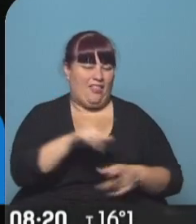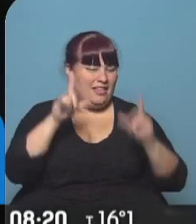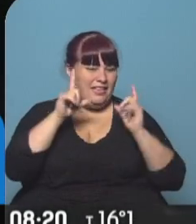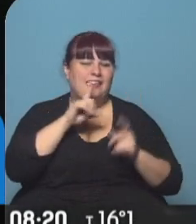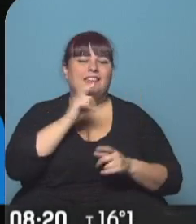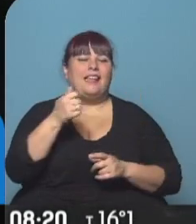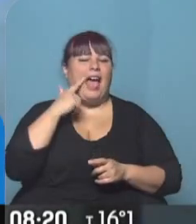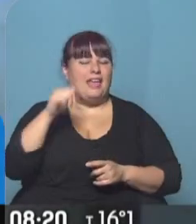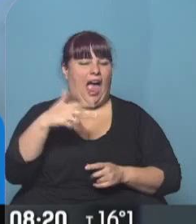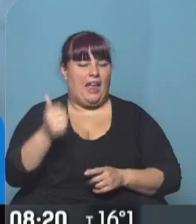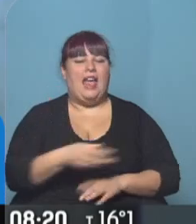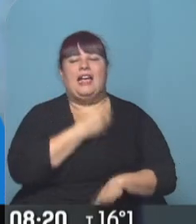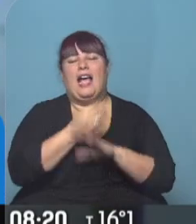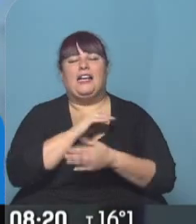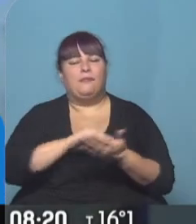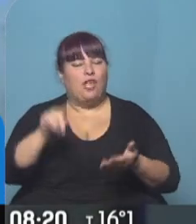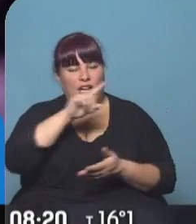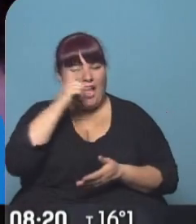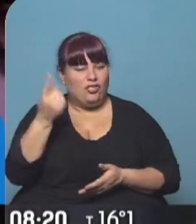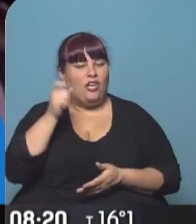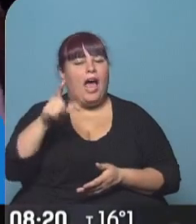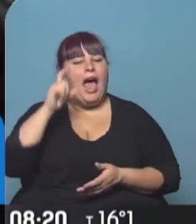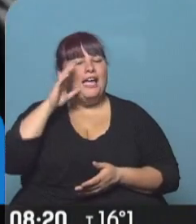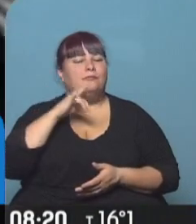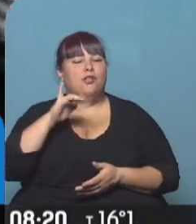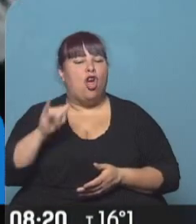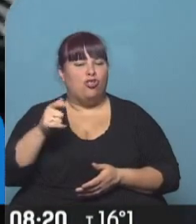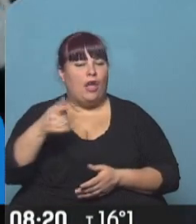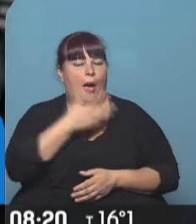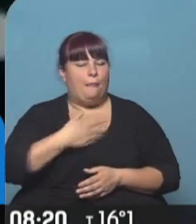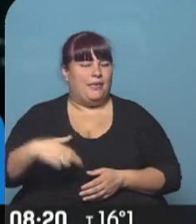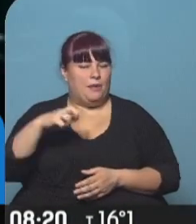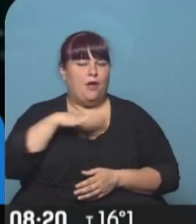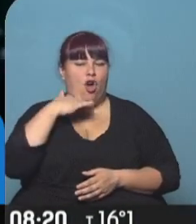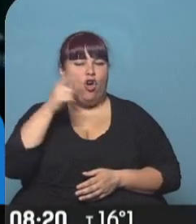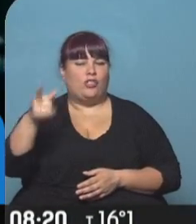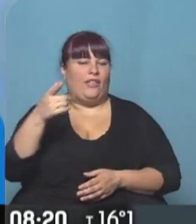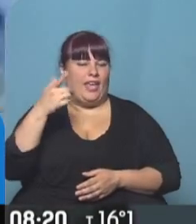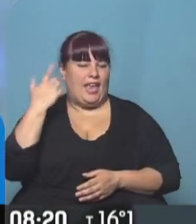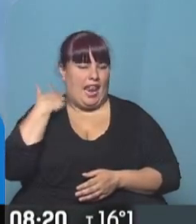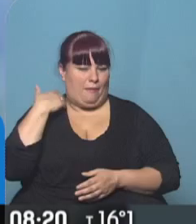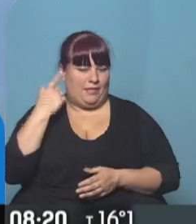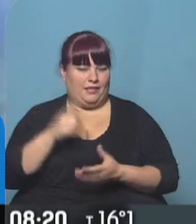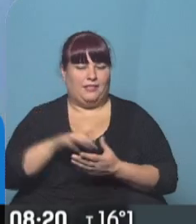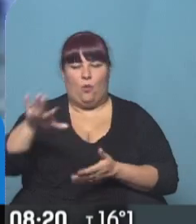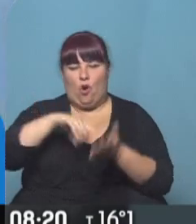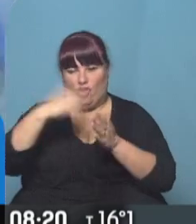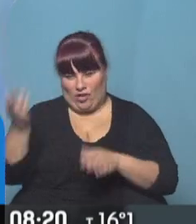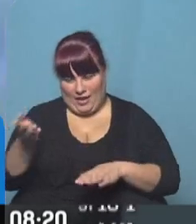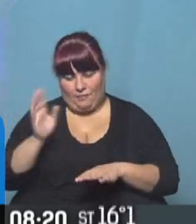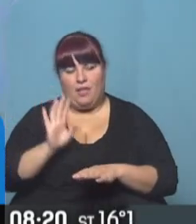Jorge Tayana, y el candidato a diputado nacional, Fernando Espinosa, presidente del PJ de la provincia de Buenos